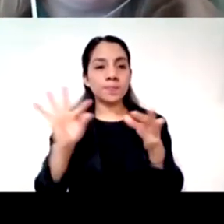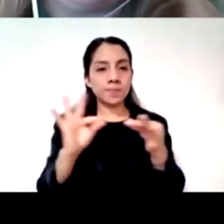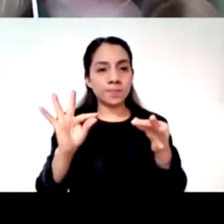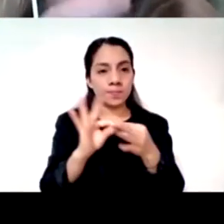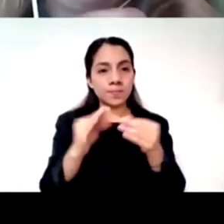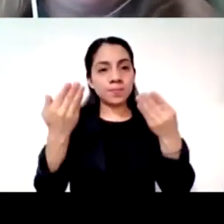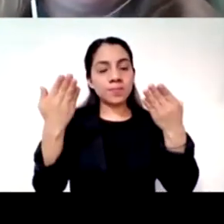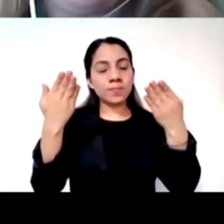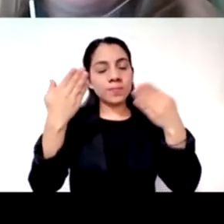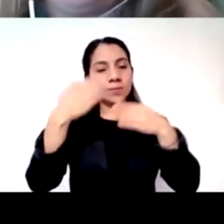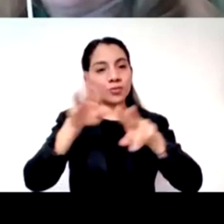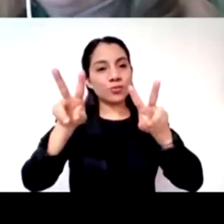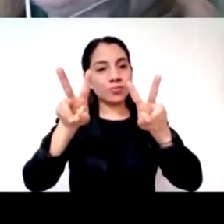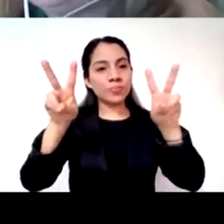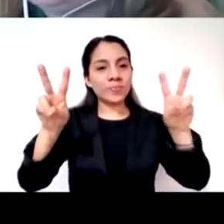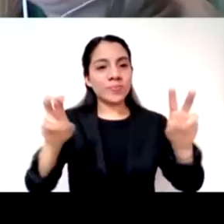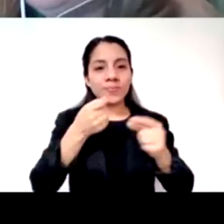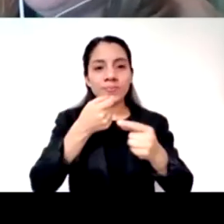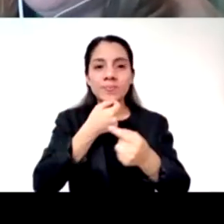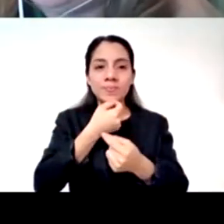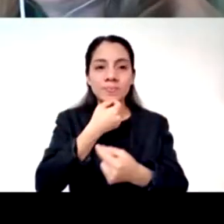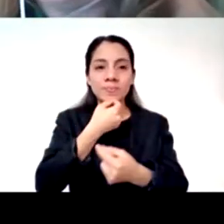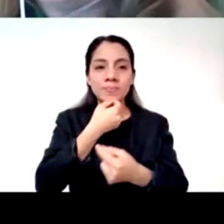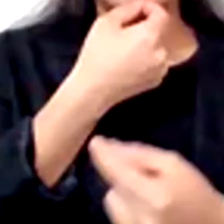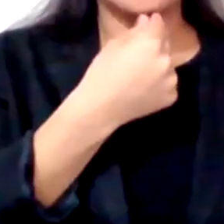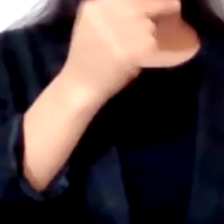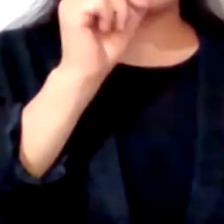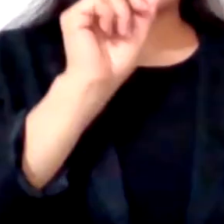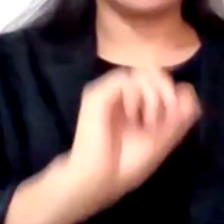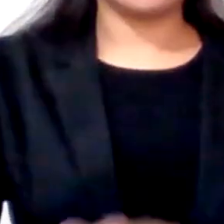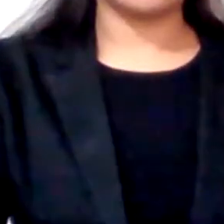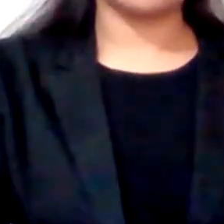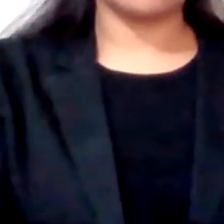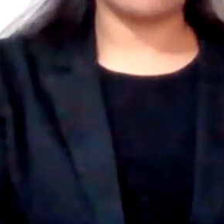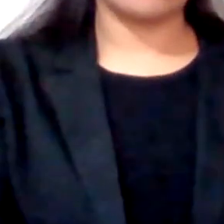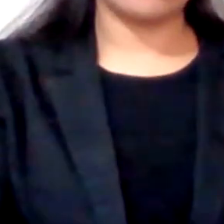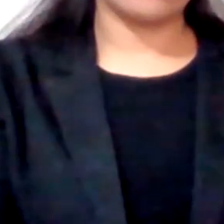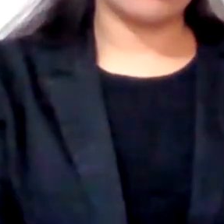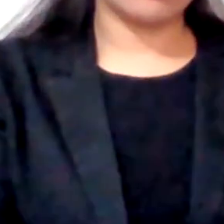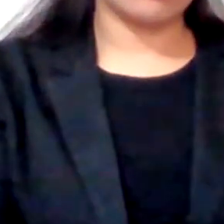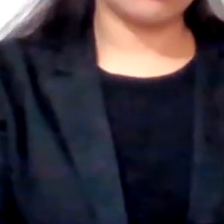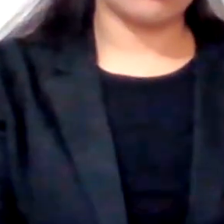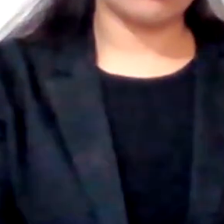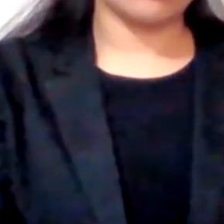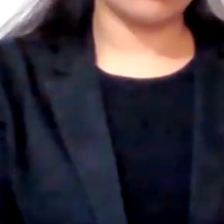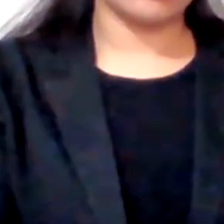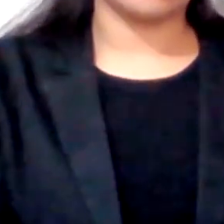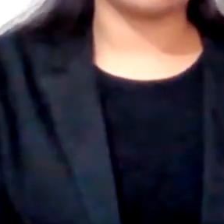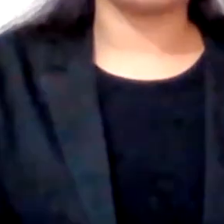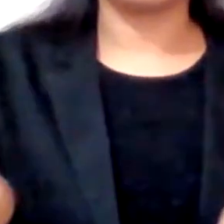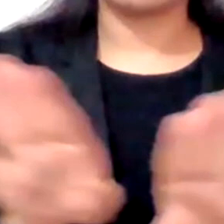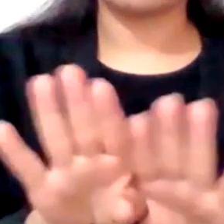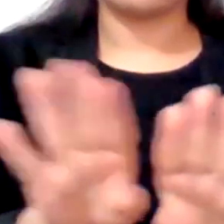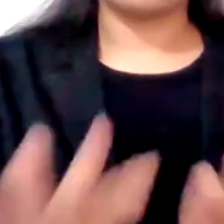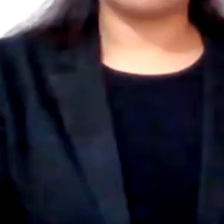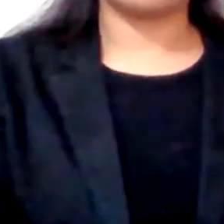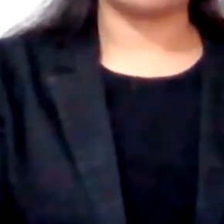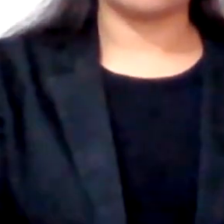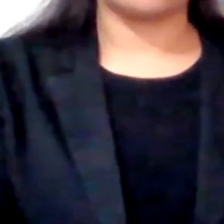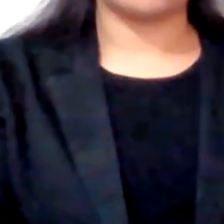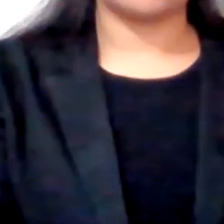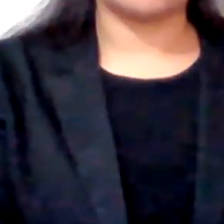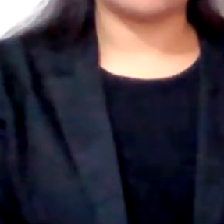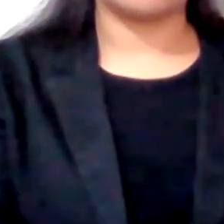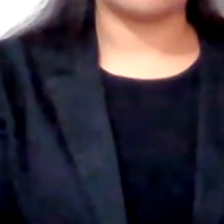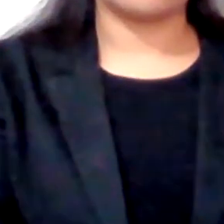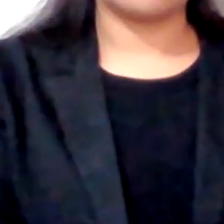comunitarias en donde opera World Vision es el sufrimiento desde una perspectiva holística ¿no es cierto? entonces hemos